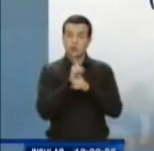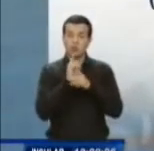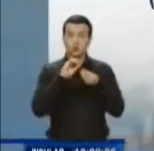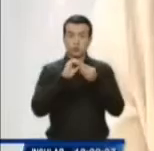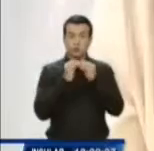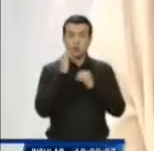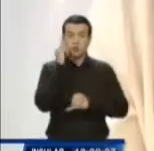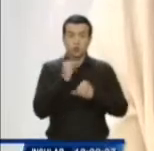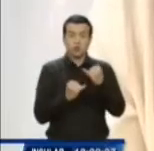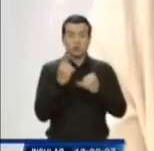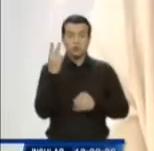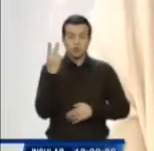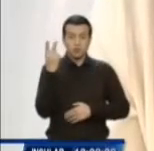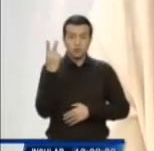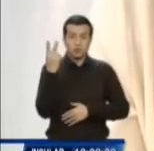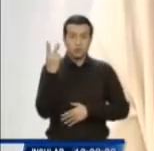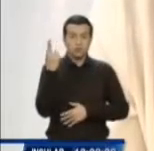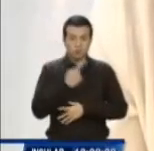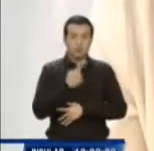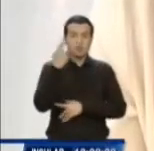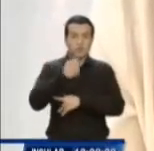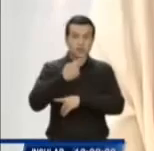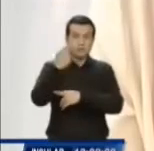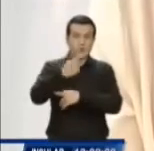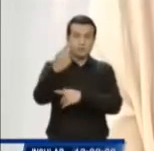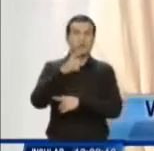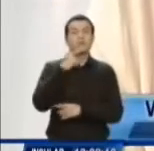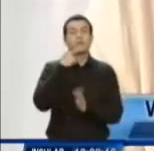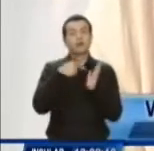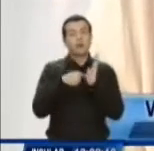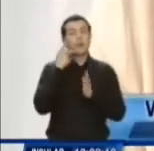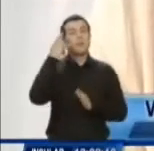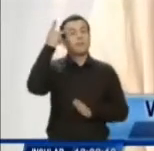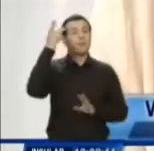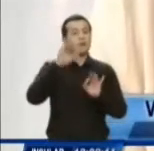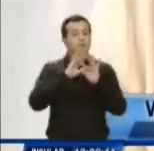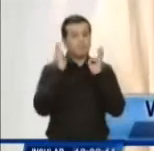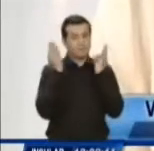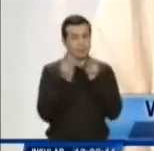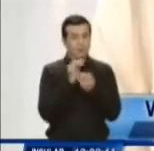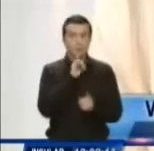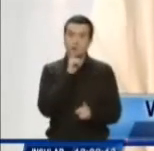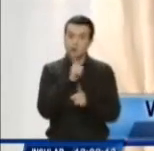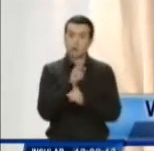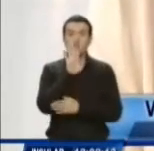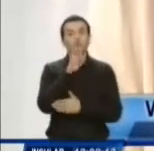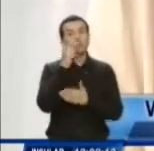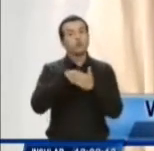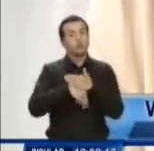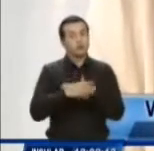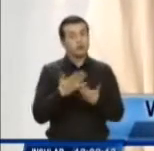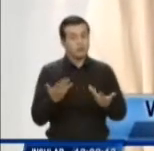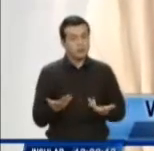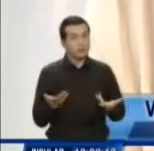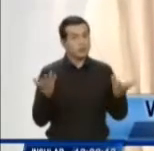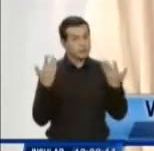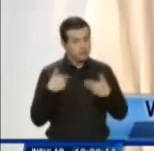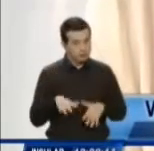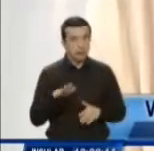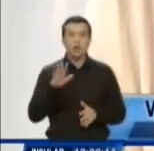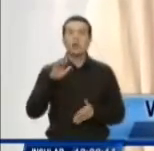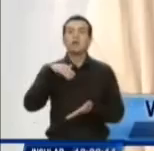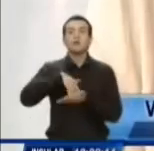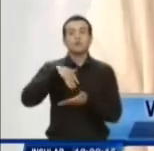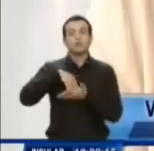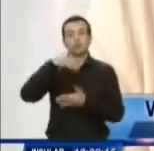por día. Y también que el padre de familia, cuando tiene un hijo que ya estudia en el